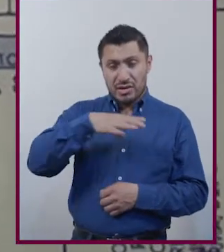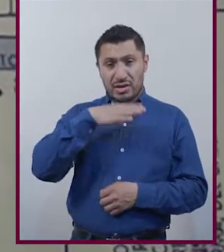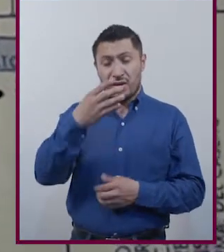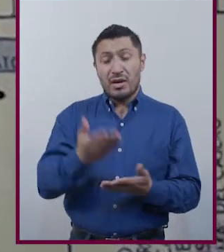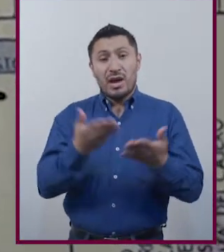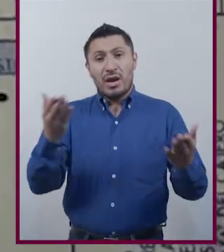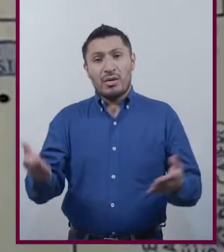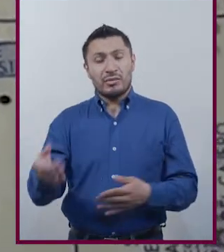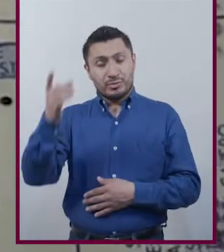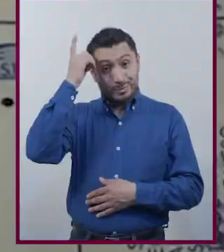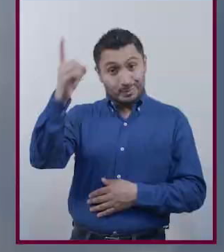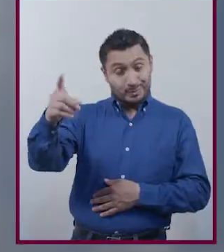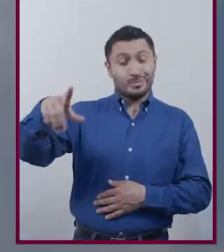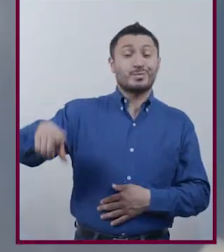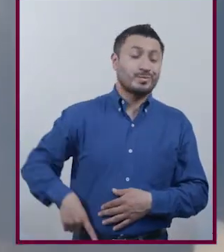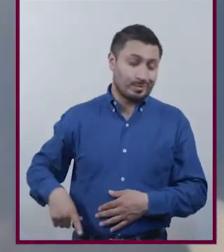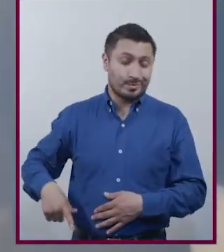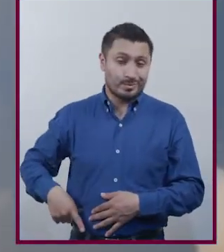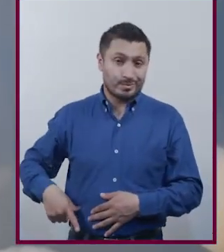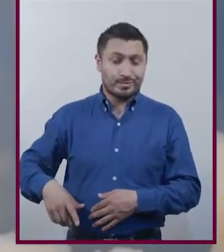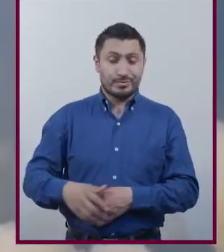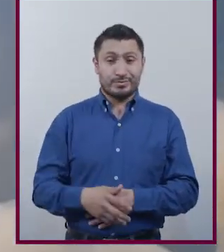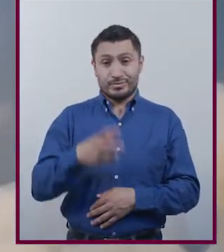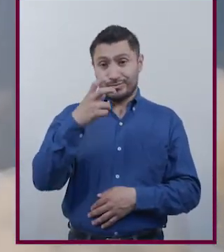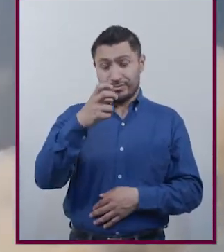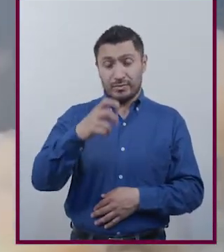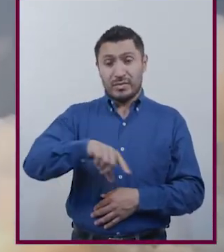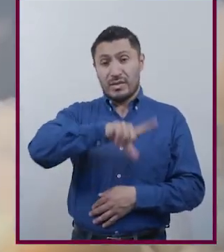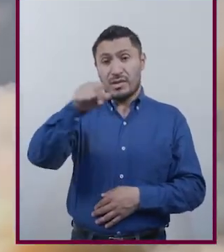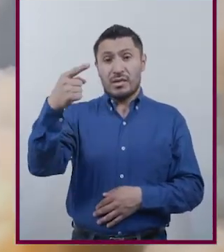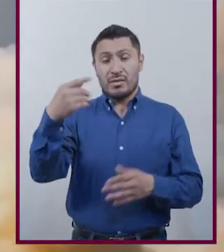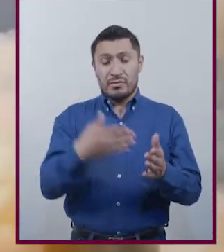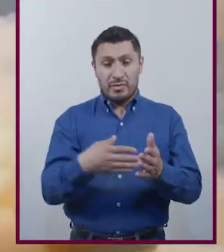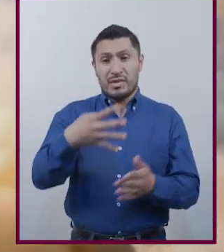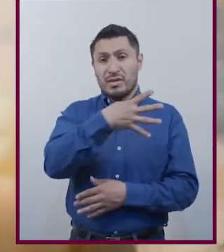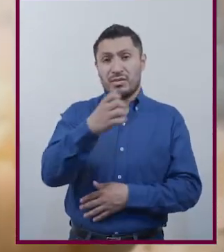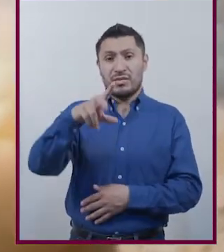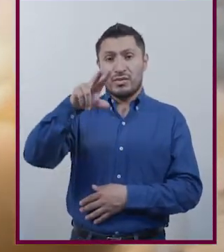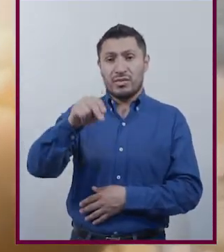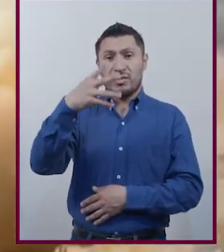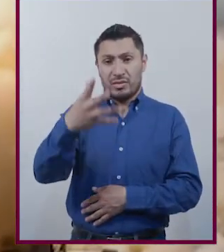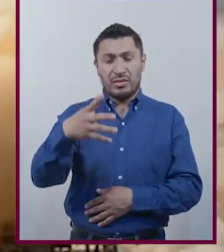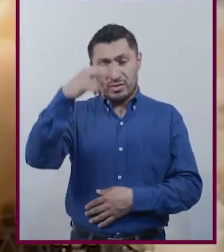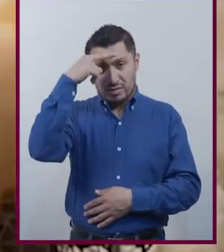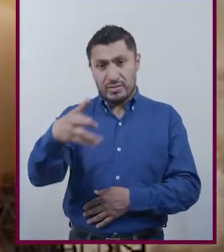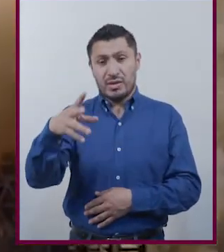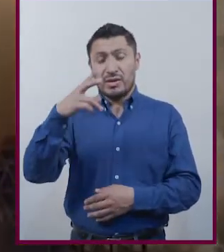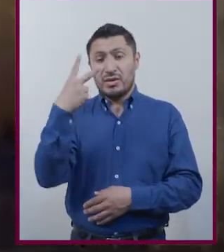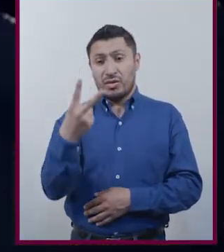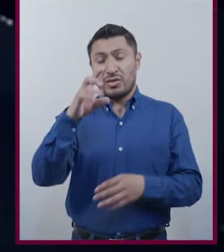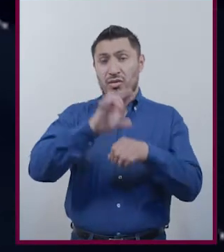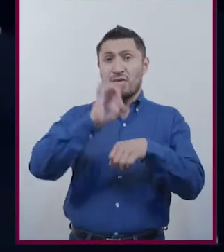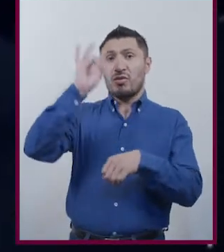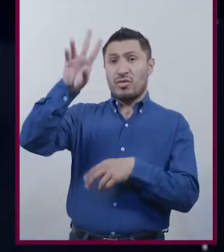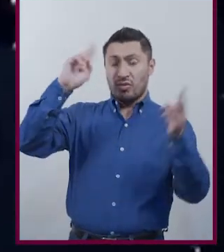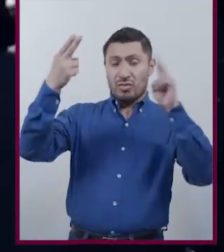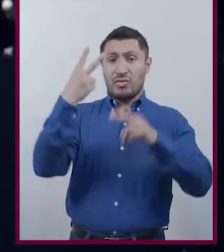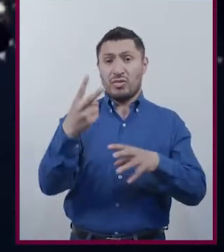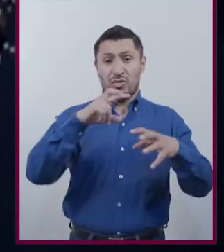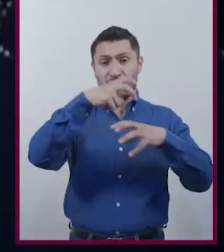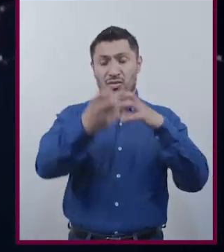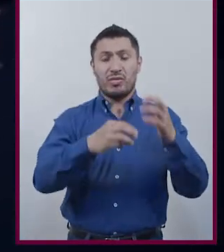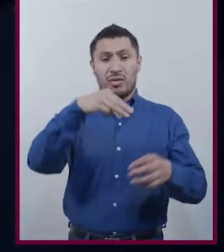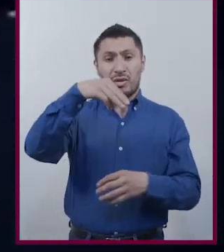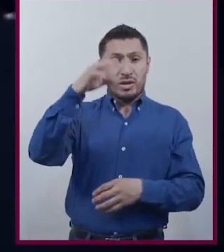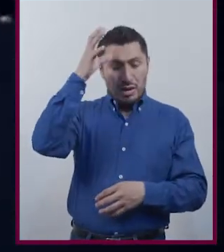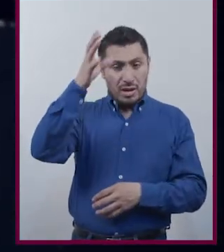ser controlada por el Estado. Para el año de 1985, México lanza 2 satélites, el Morelos 1 y